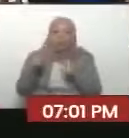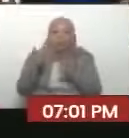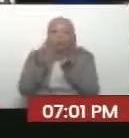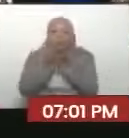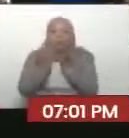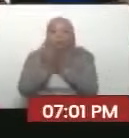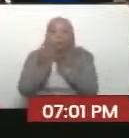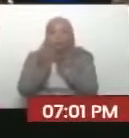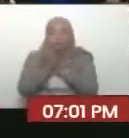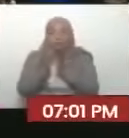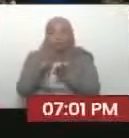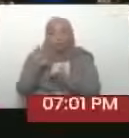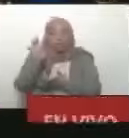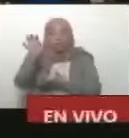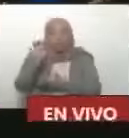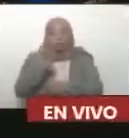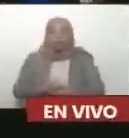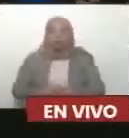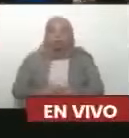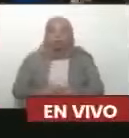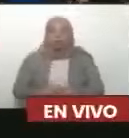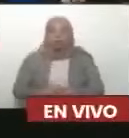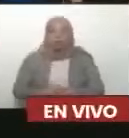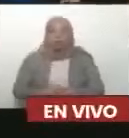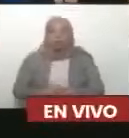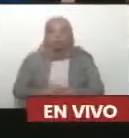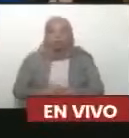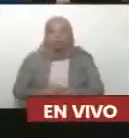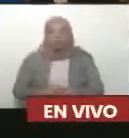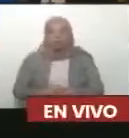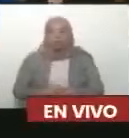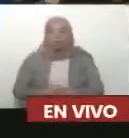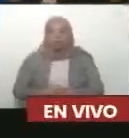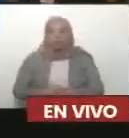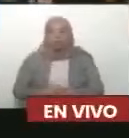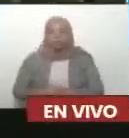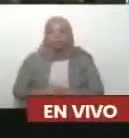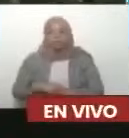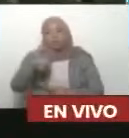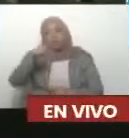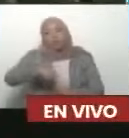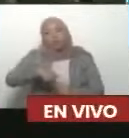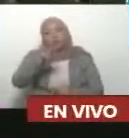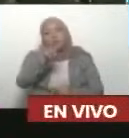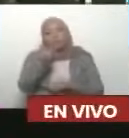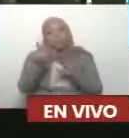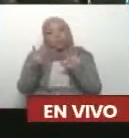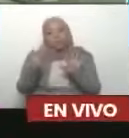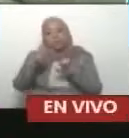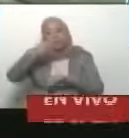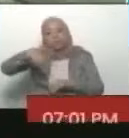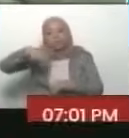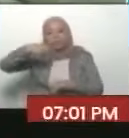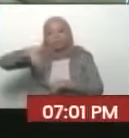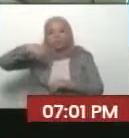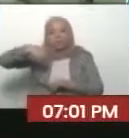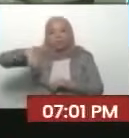escuela de patria, precisamente. Hoy, 27 de